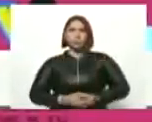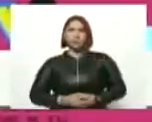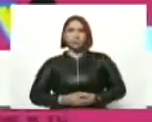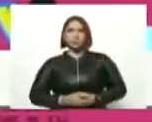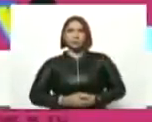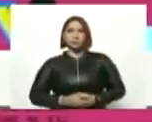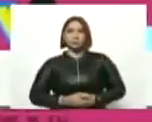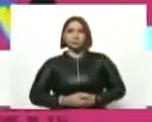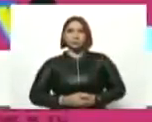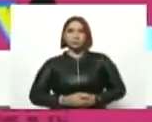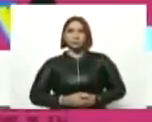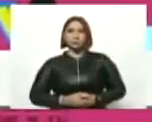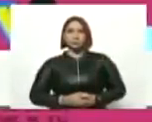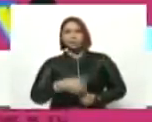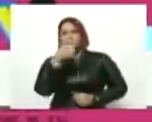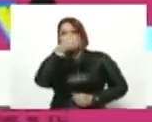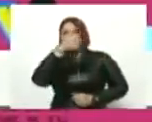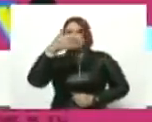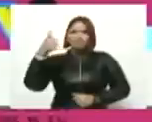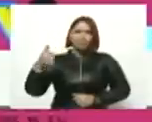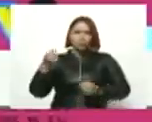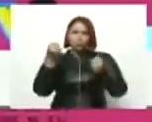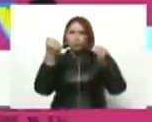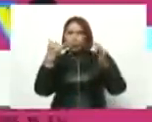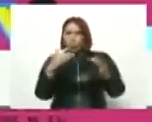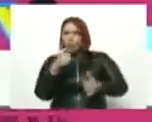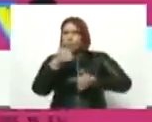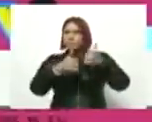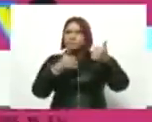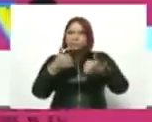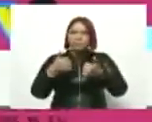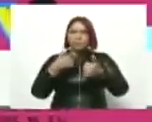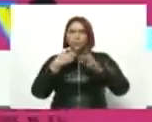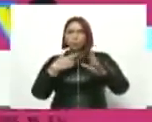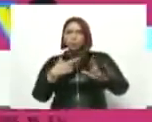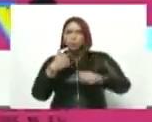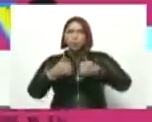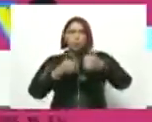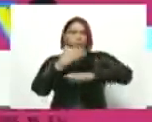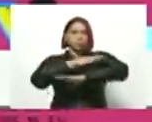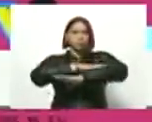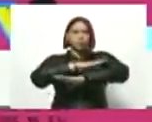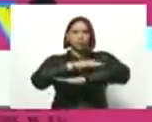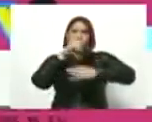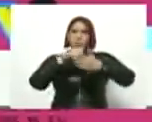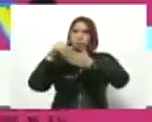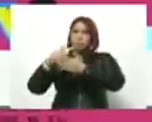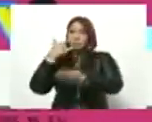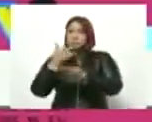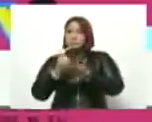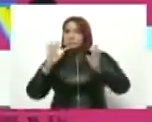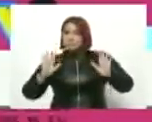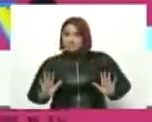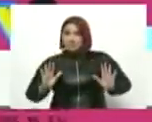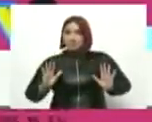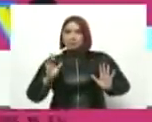detallando cada número, cada resultado, cada comportamiento electoral. Y